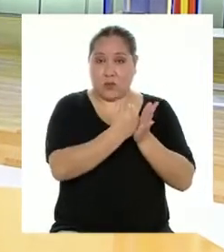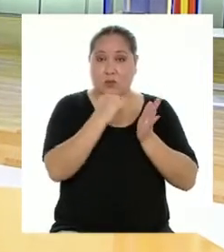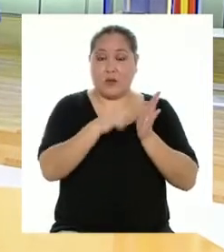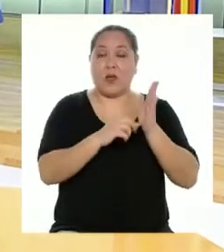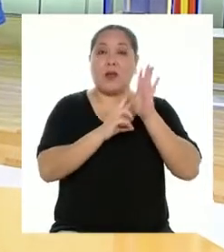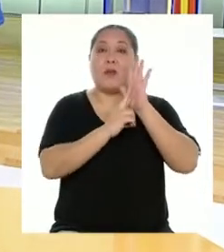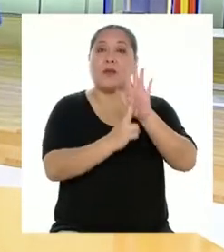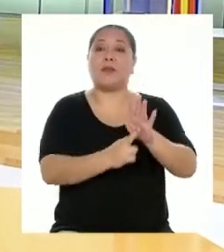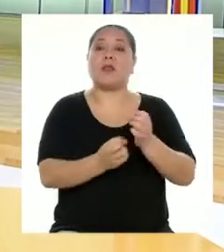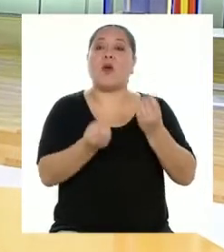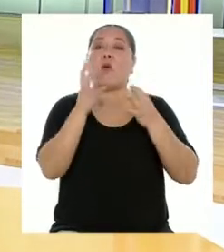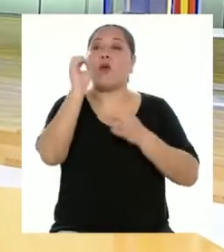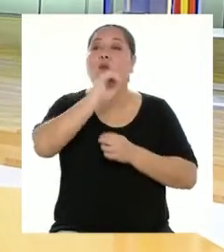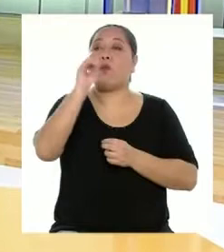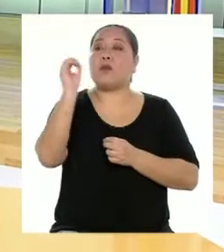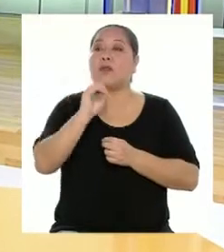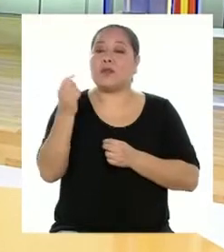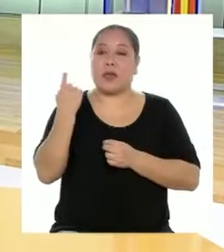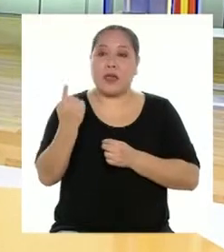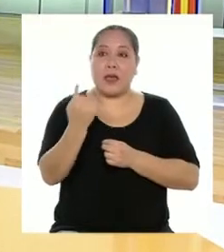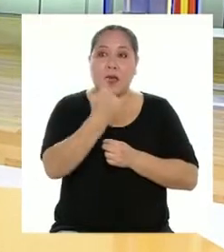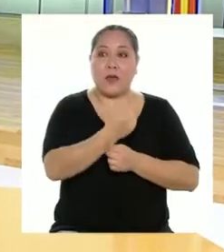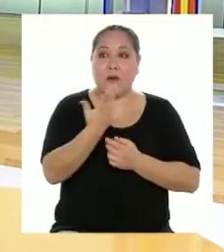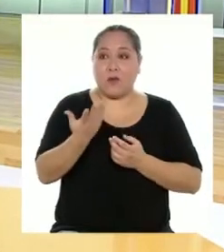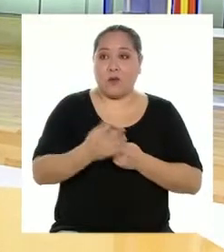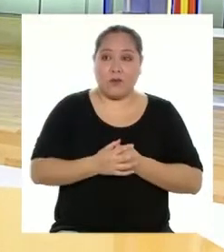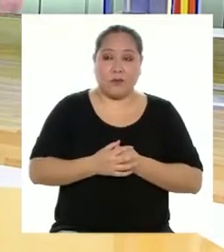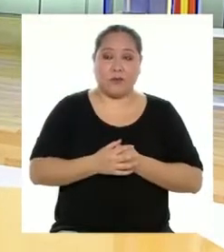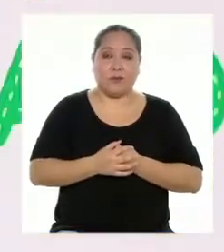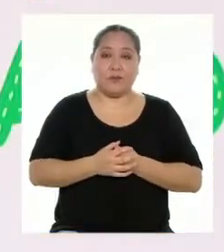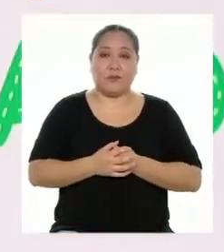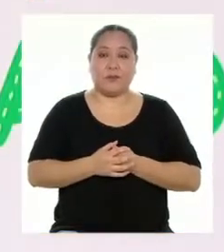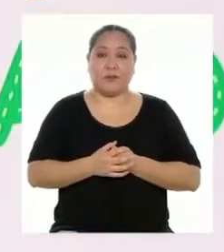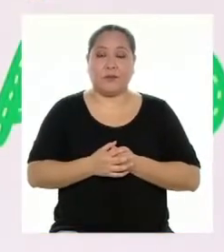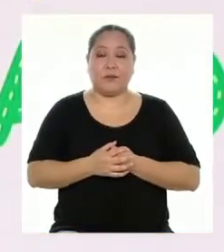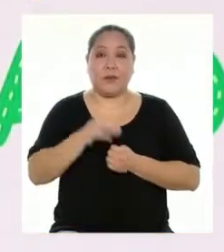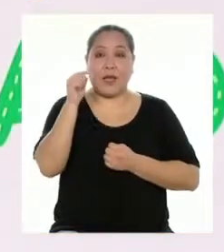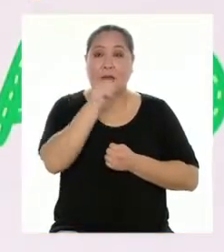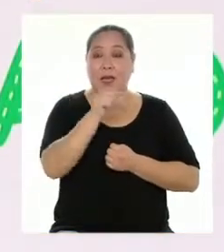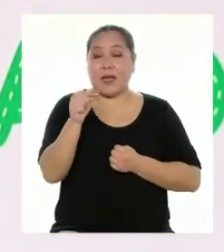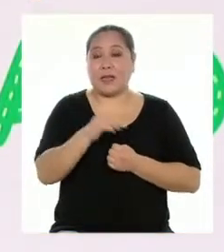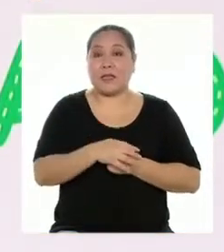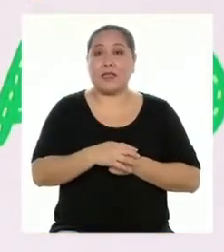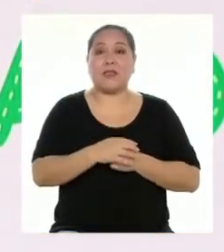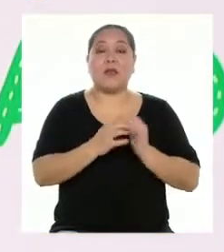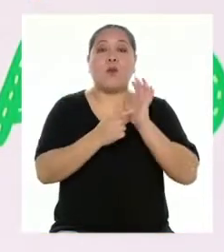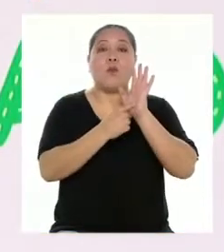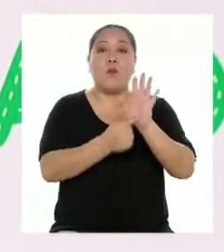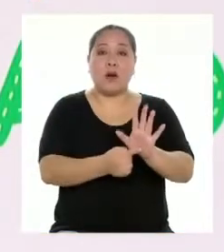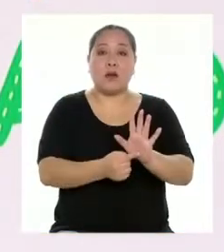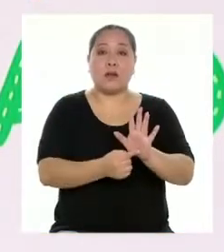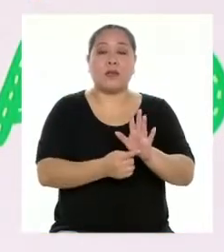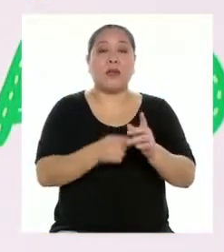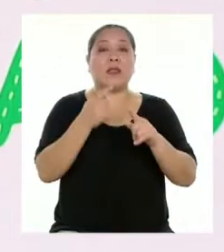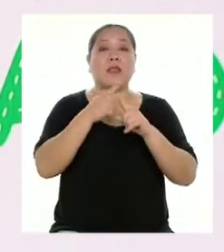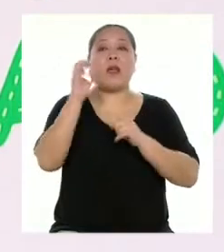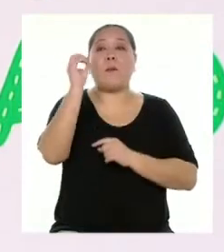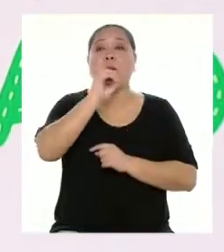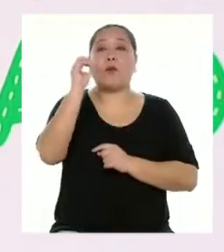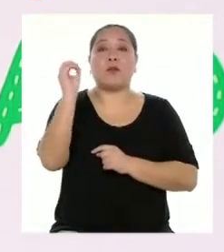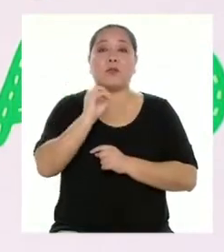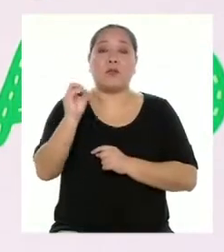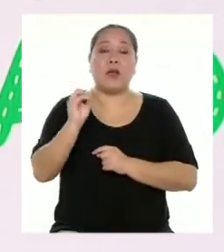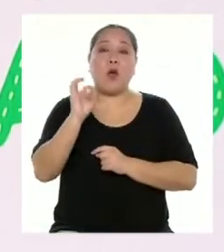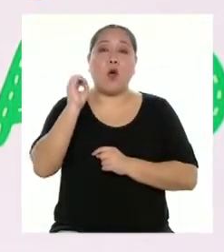la proporción de cada categoría de la variable respecto al total. Estas suelen expresarse en porcentajes o